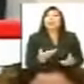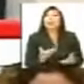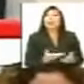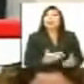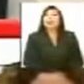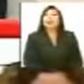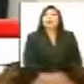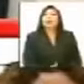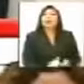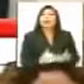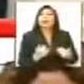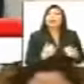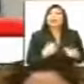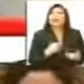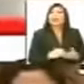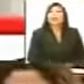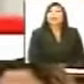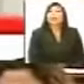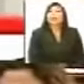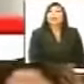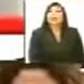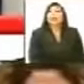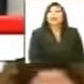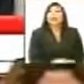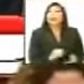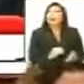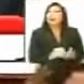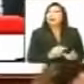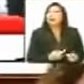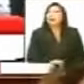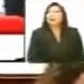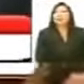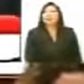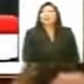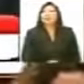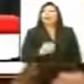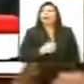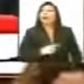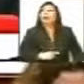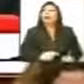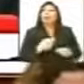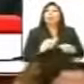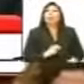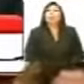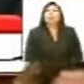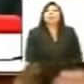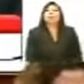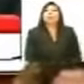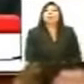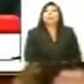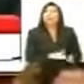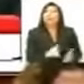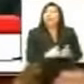currículum. Creo que en ambos temas, compras públicas y lo que ha ocurrido también con el tema de la alta dirección pública, Chile puede hacer un